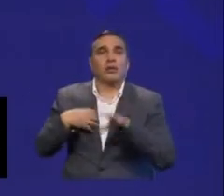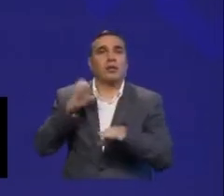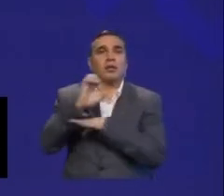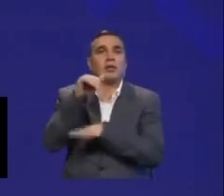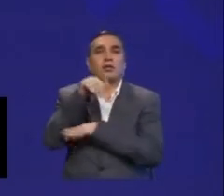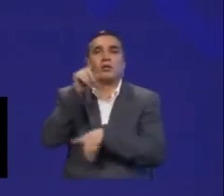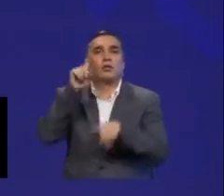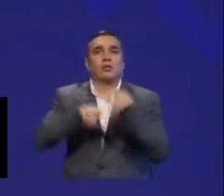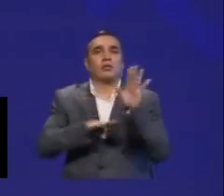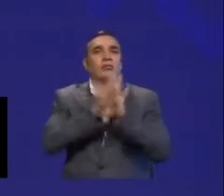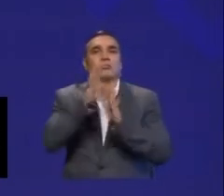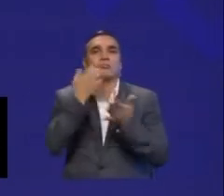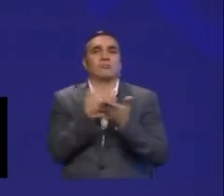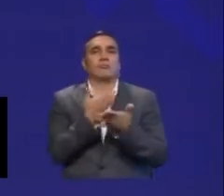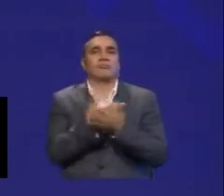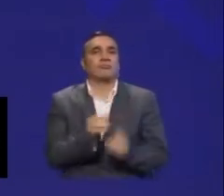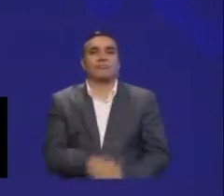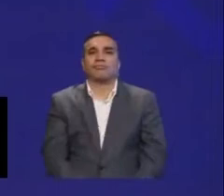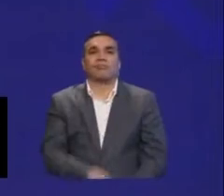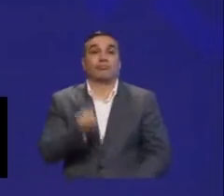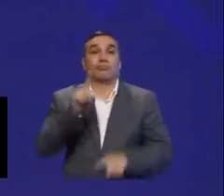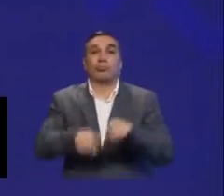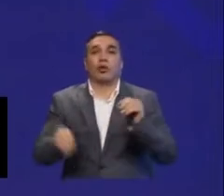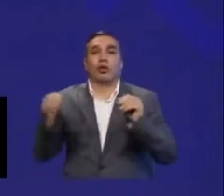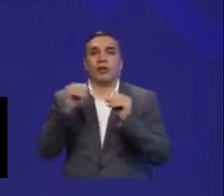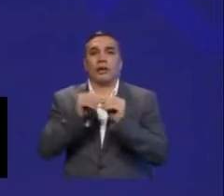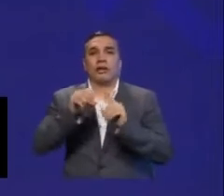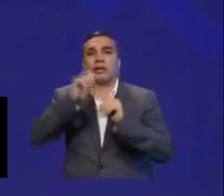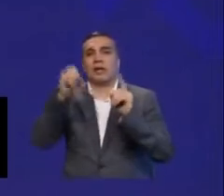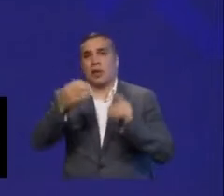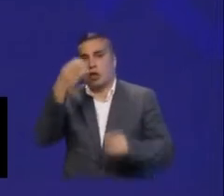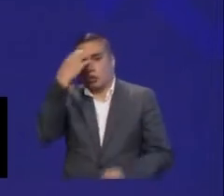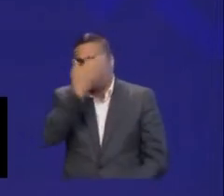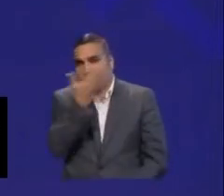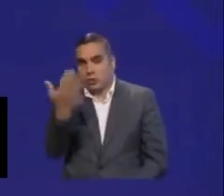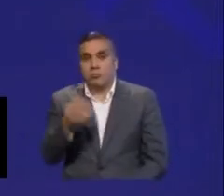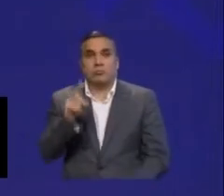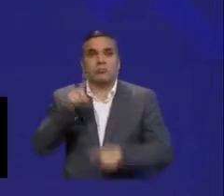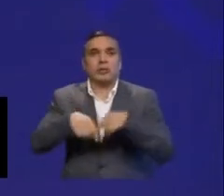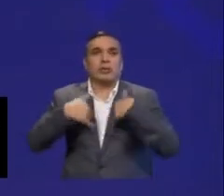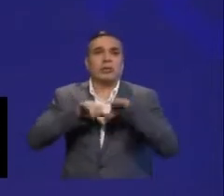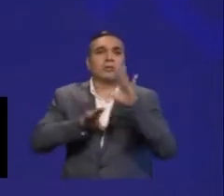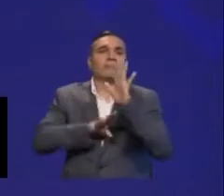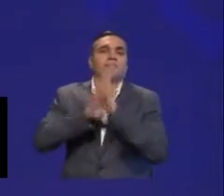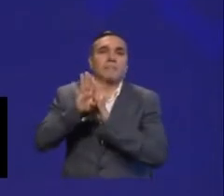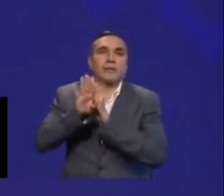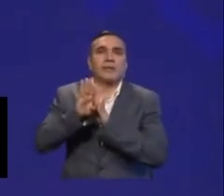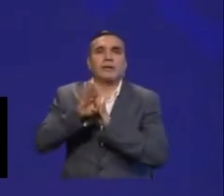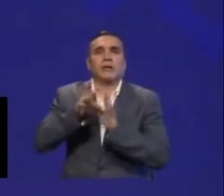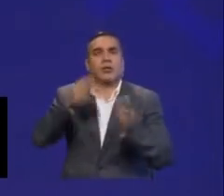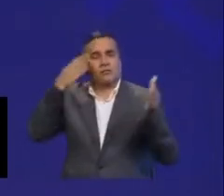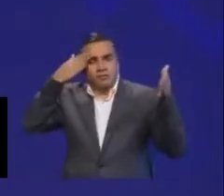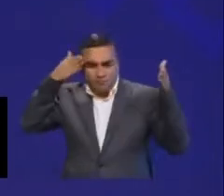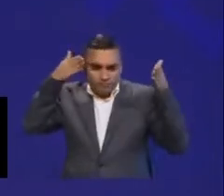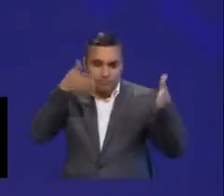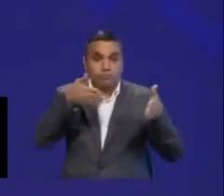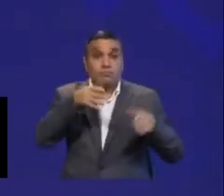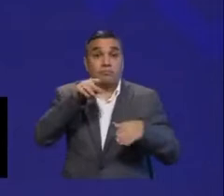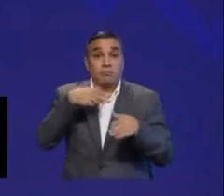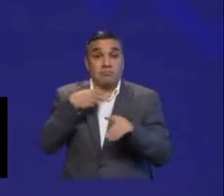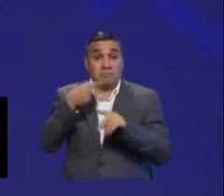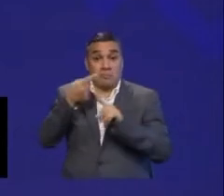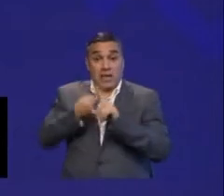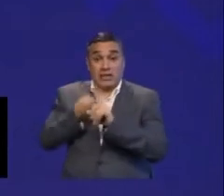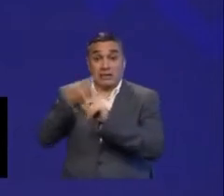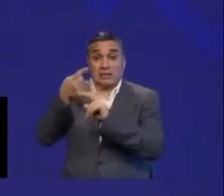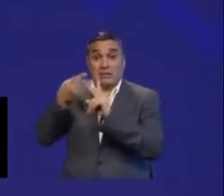poder reactivar su economía, no vamos a poder reconstruir el sistema de educación, no vamos a poder seguir adelante. Concentrémonos en los próximos meses,